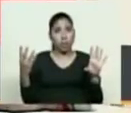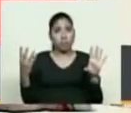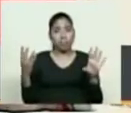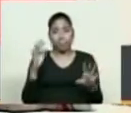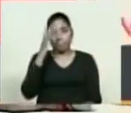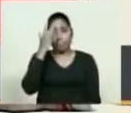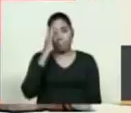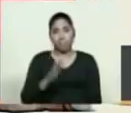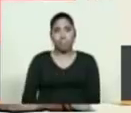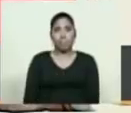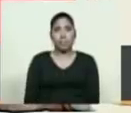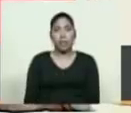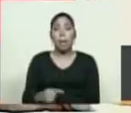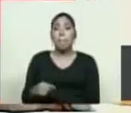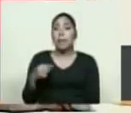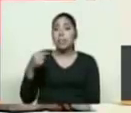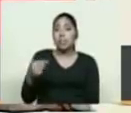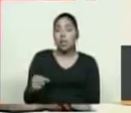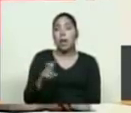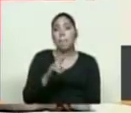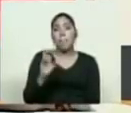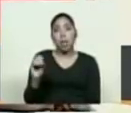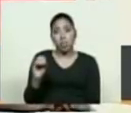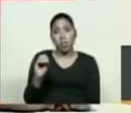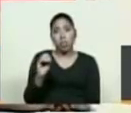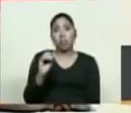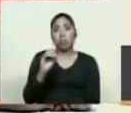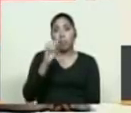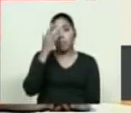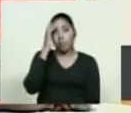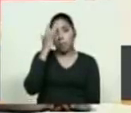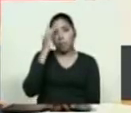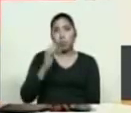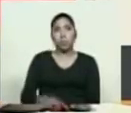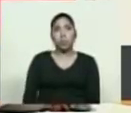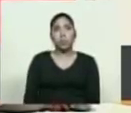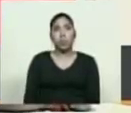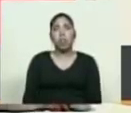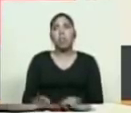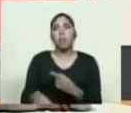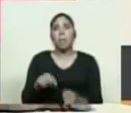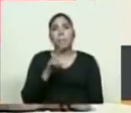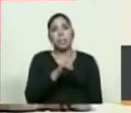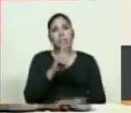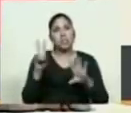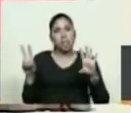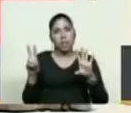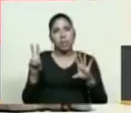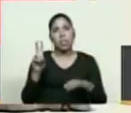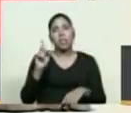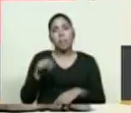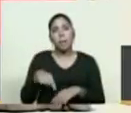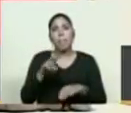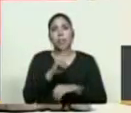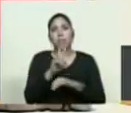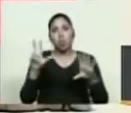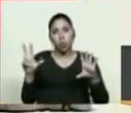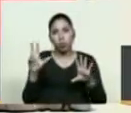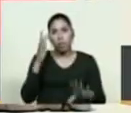19, mañana 20 de febrero, Día de la Federación, luego tiene 27 y 28 de